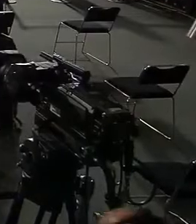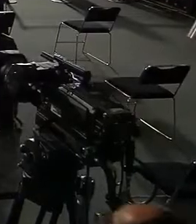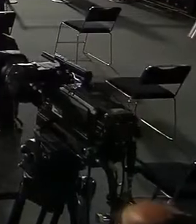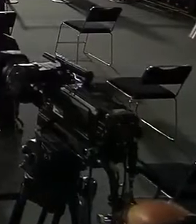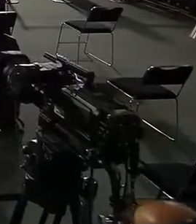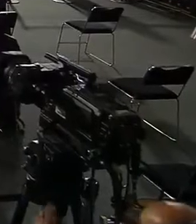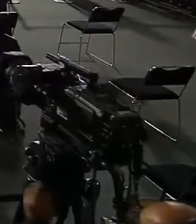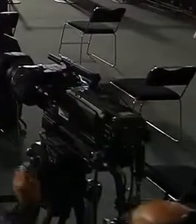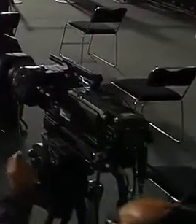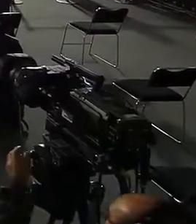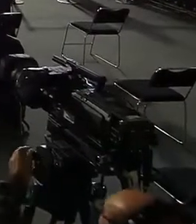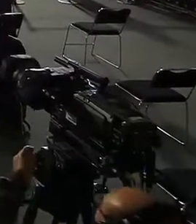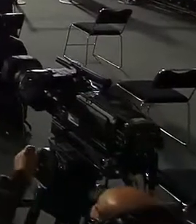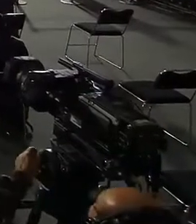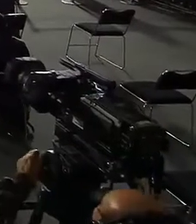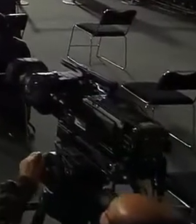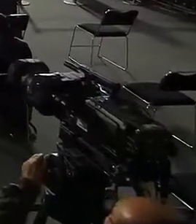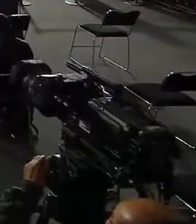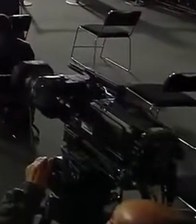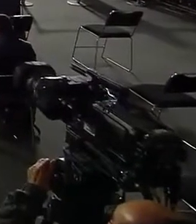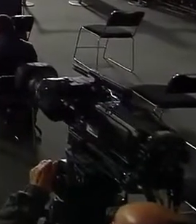Gobierno de México.